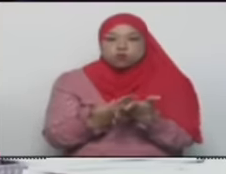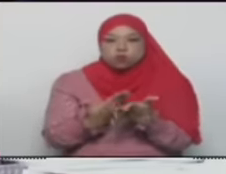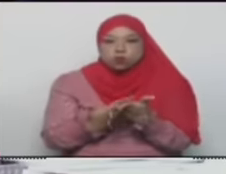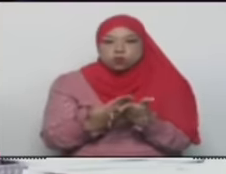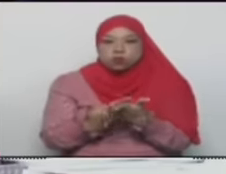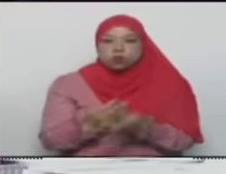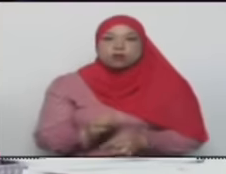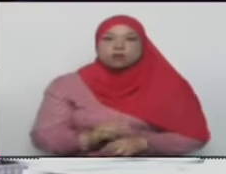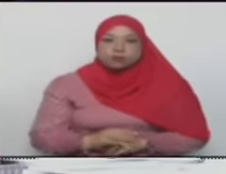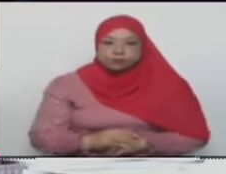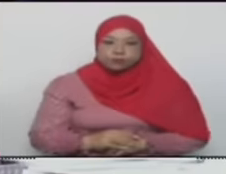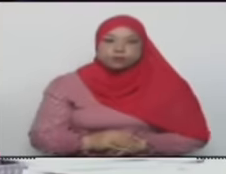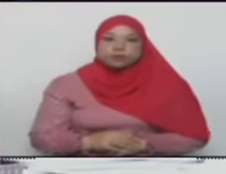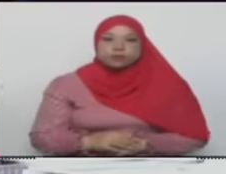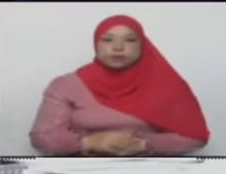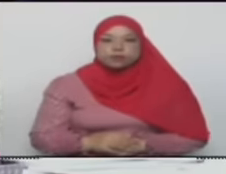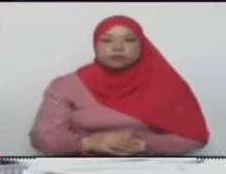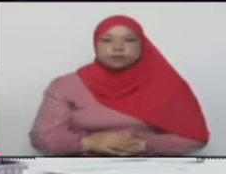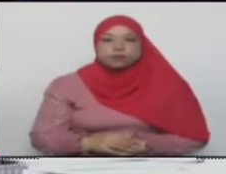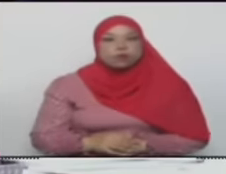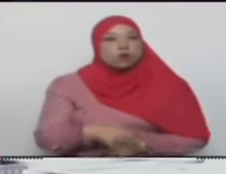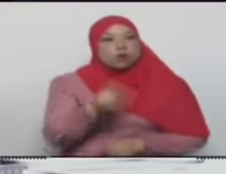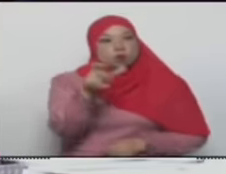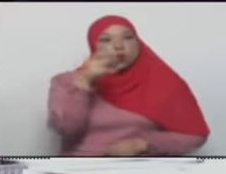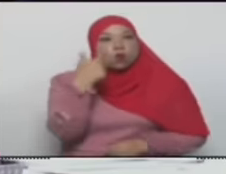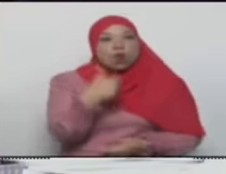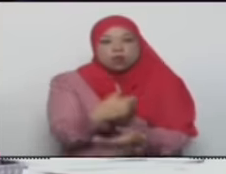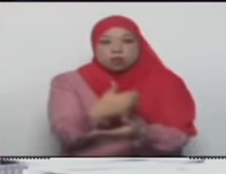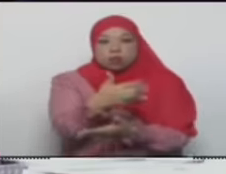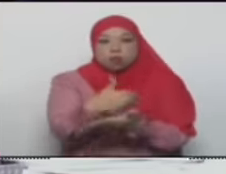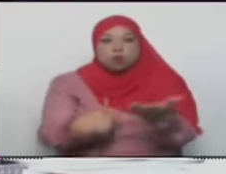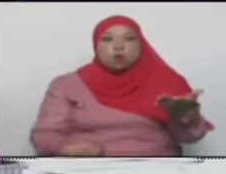¿Ve? Es bastante largo.